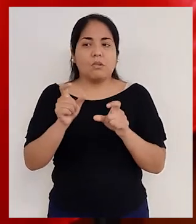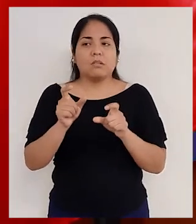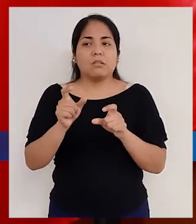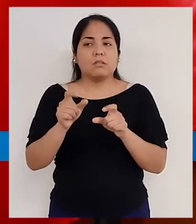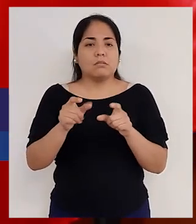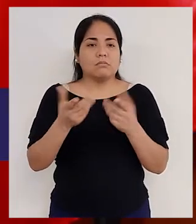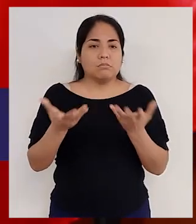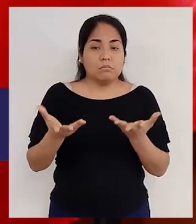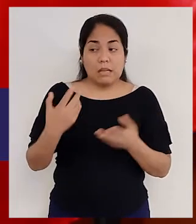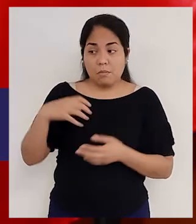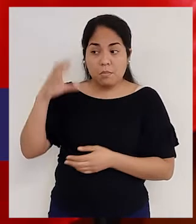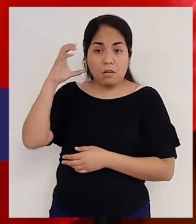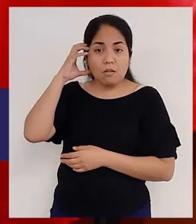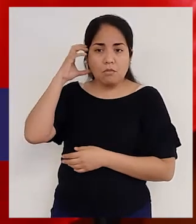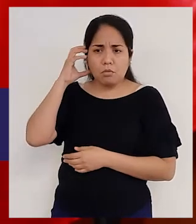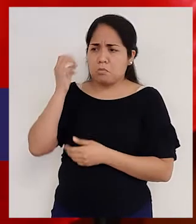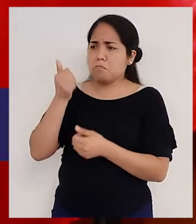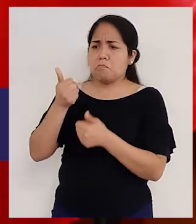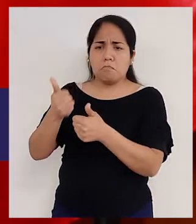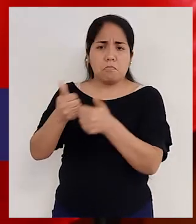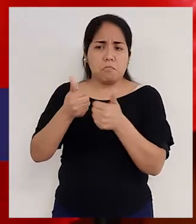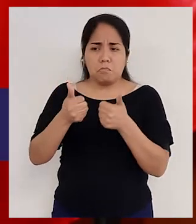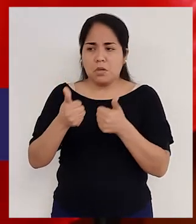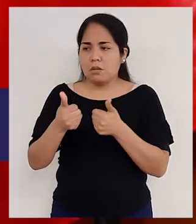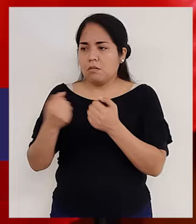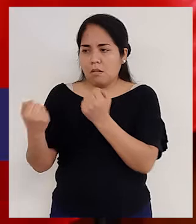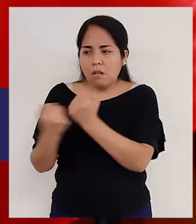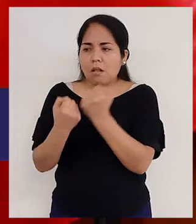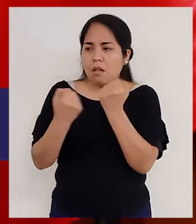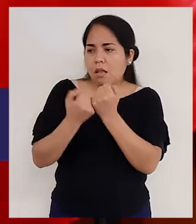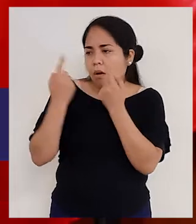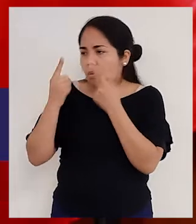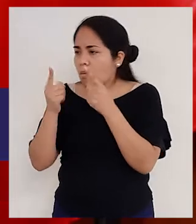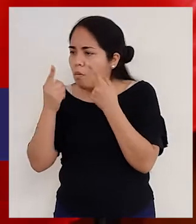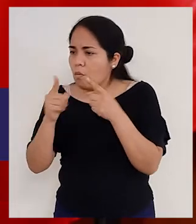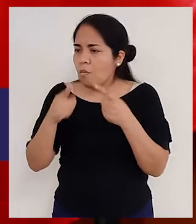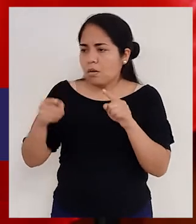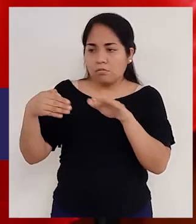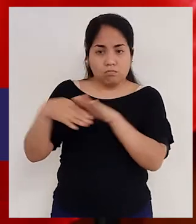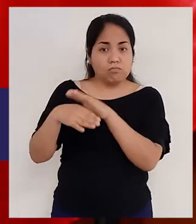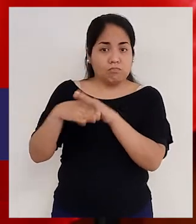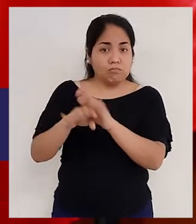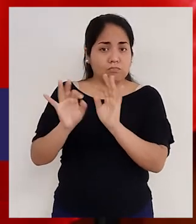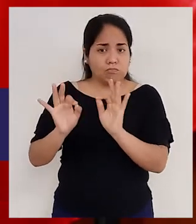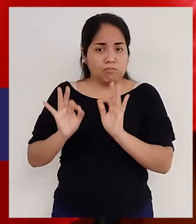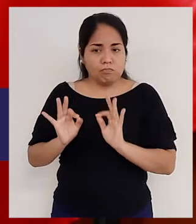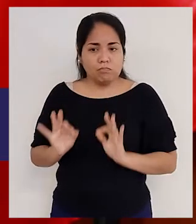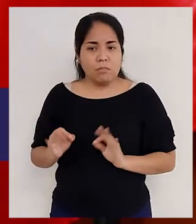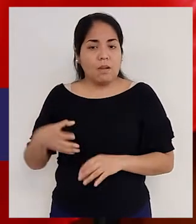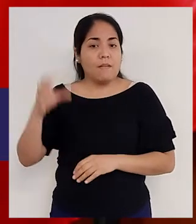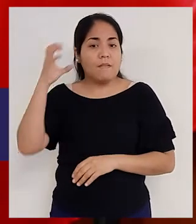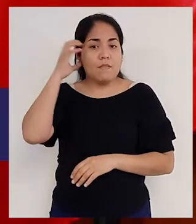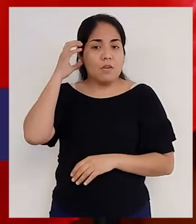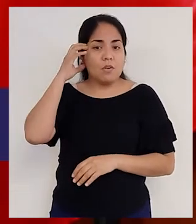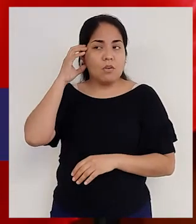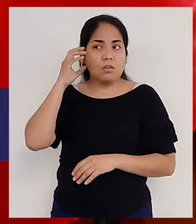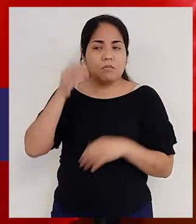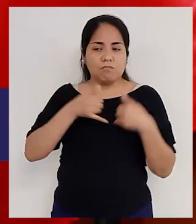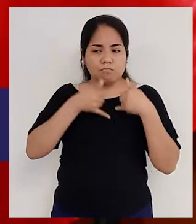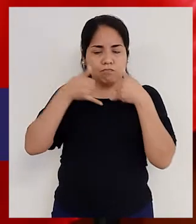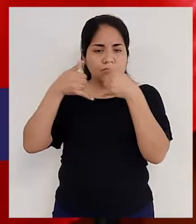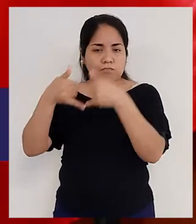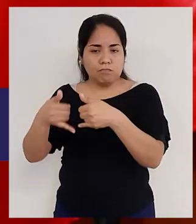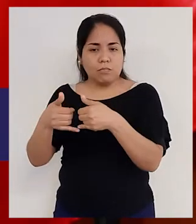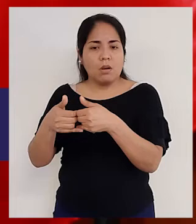civil. Y la sociedad civil en Miraflores responde muy bien. Todos han estado de acuerdo con el tema de la accesibilidad. Miraflores ha